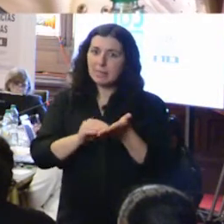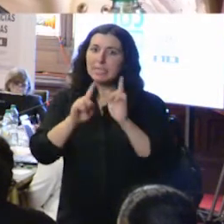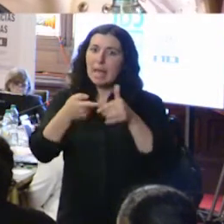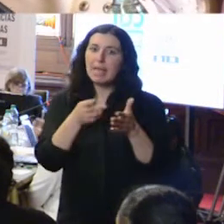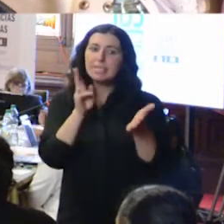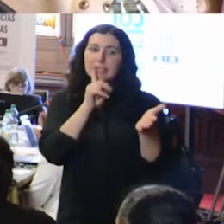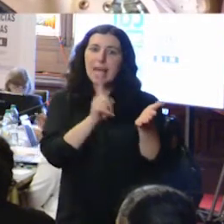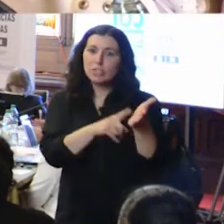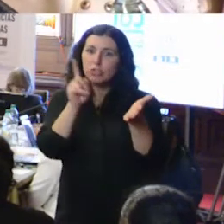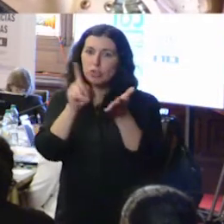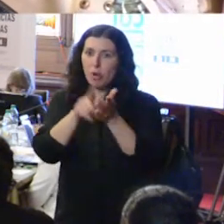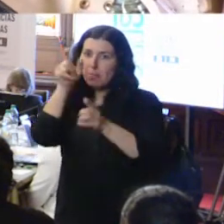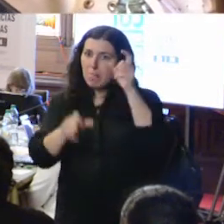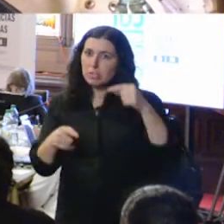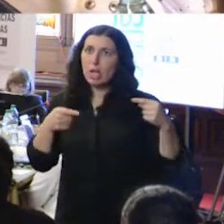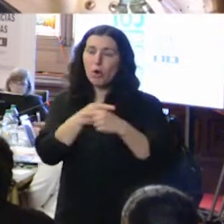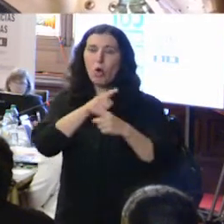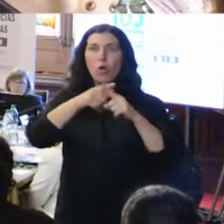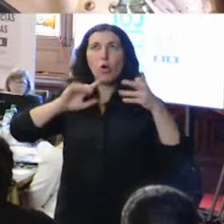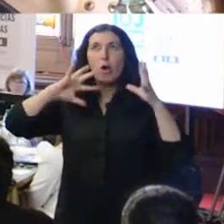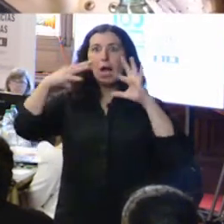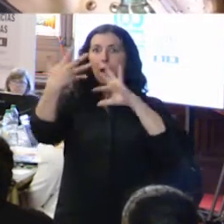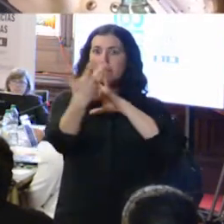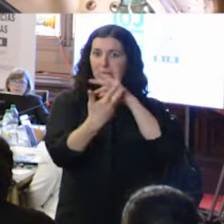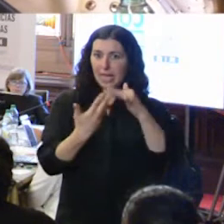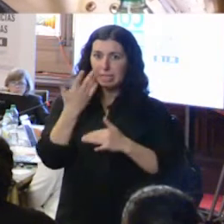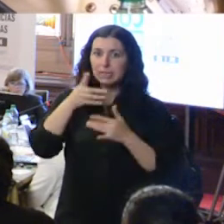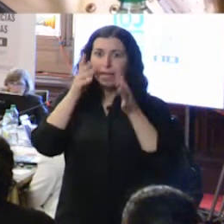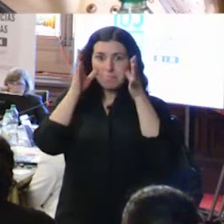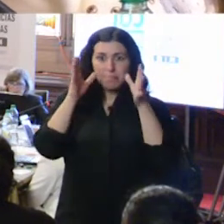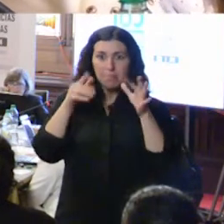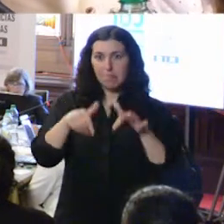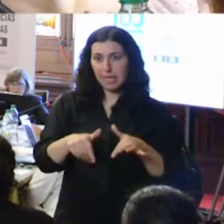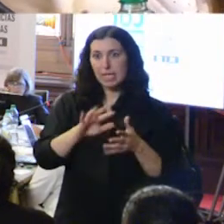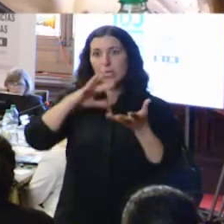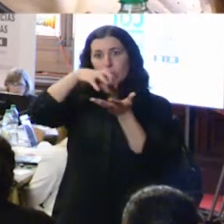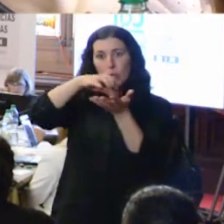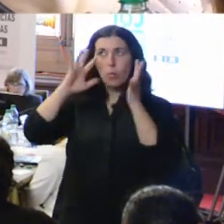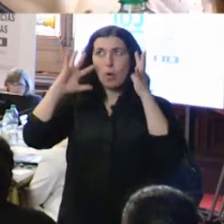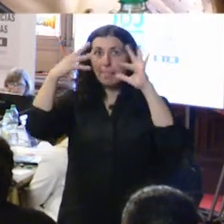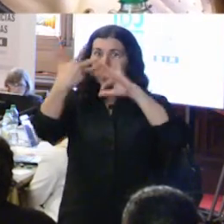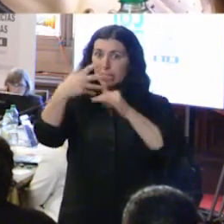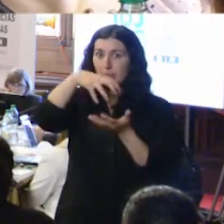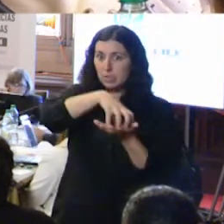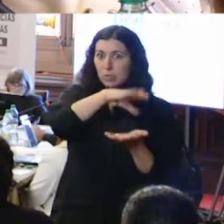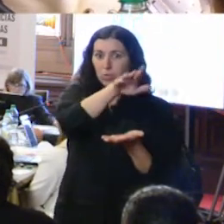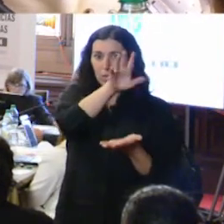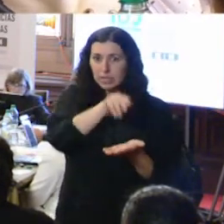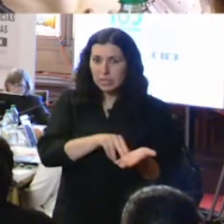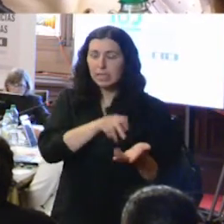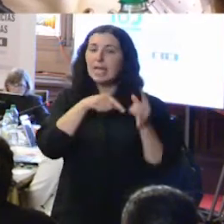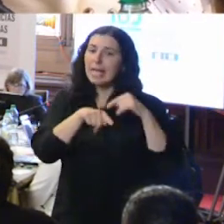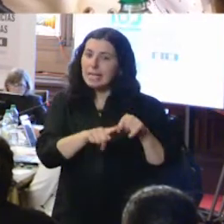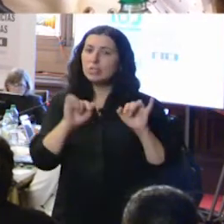que habían puesto en peligro el medio ambiente en Panamá, y que eran temas que se trajeron en la